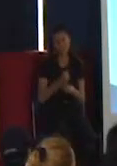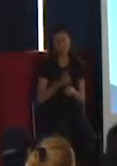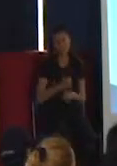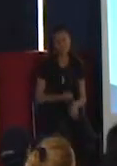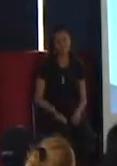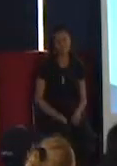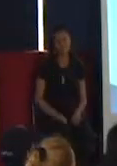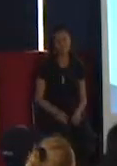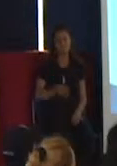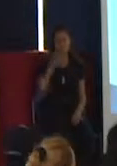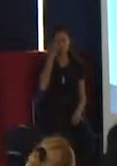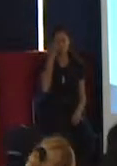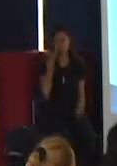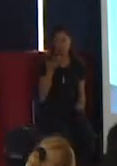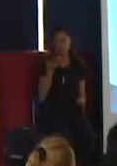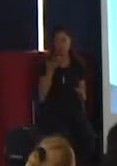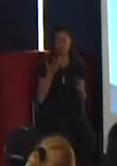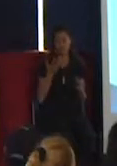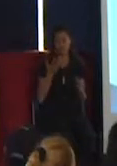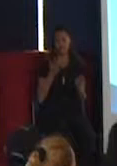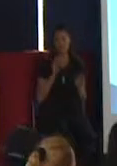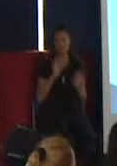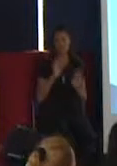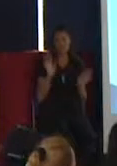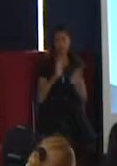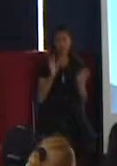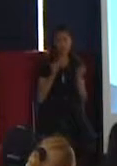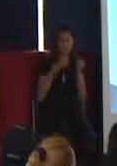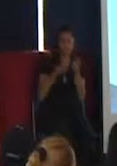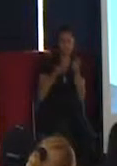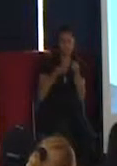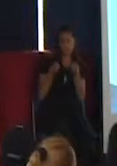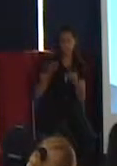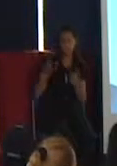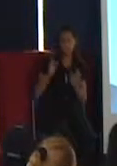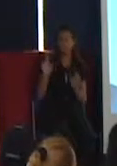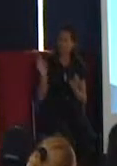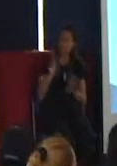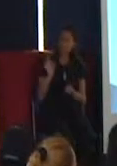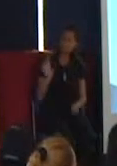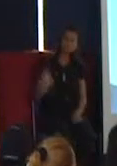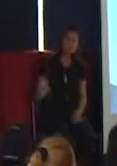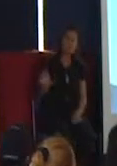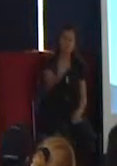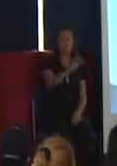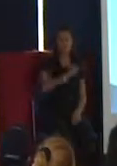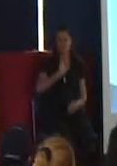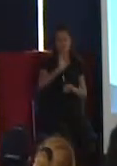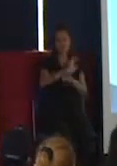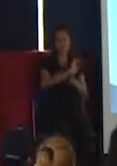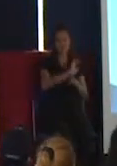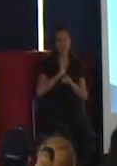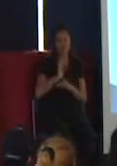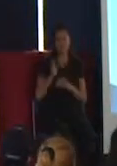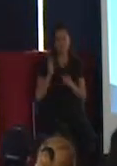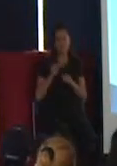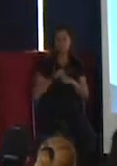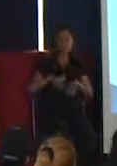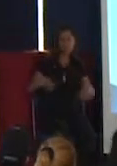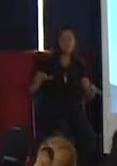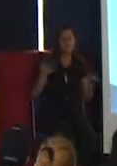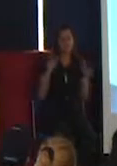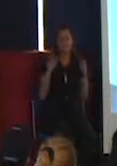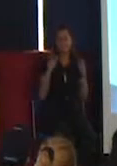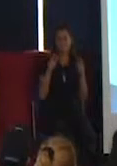Porque solamente no solamente se lo está dando al SENA, sino a todas las entidades, tanto públicas como